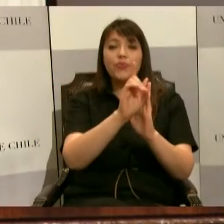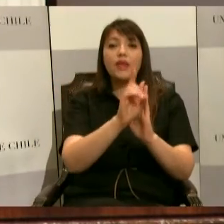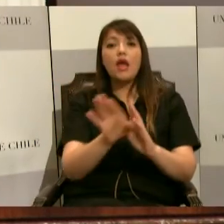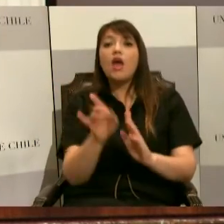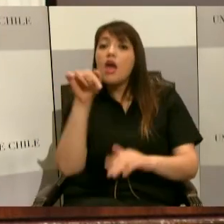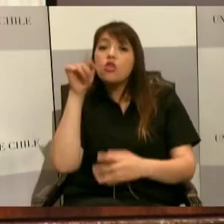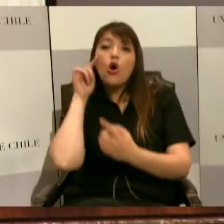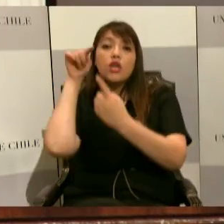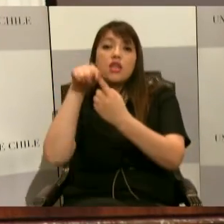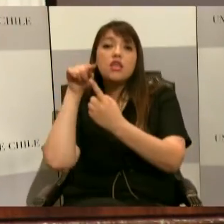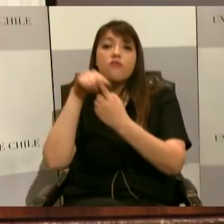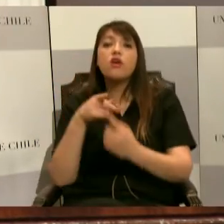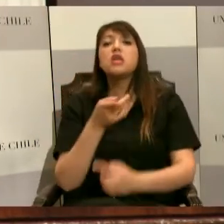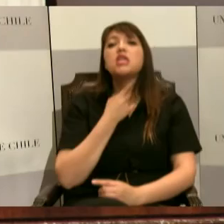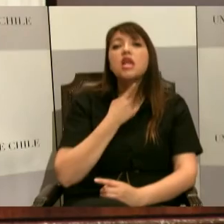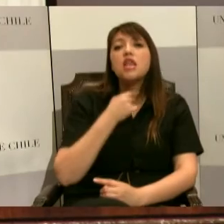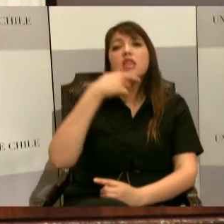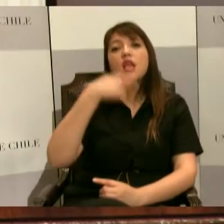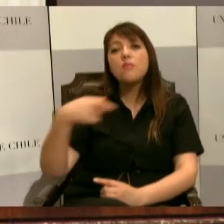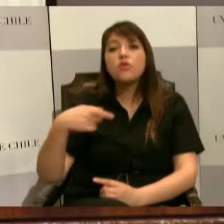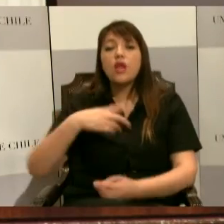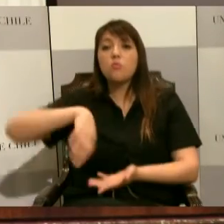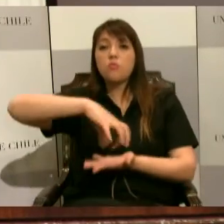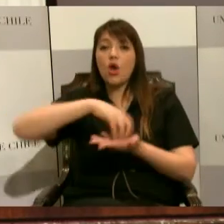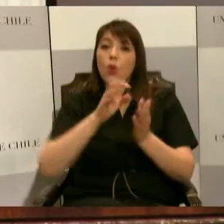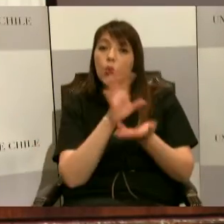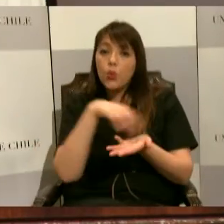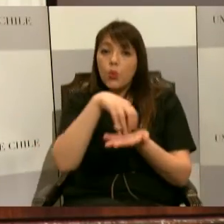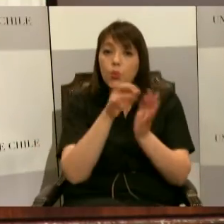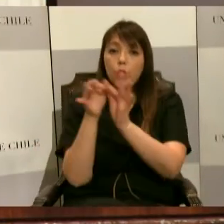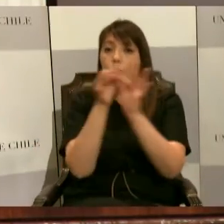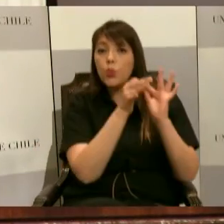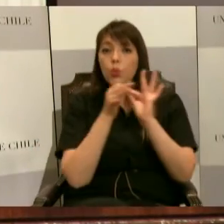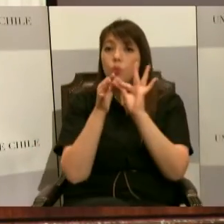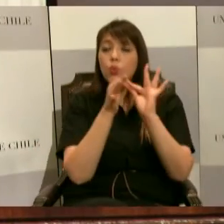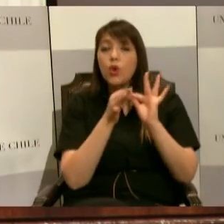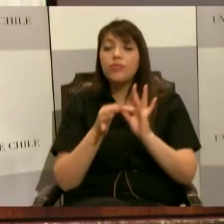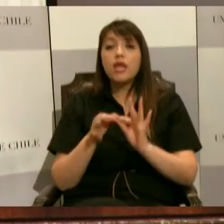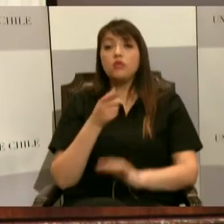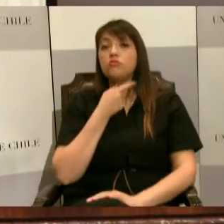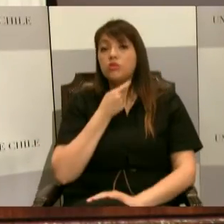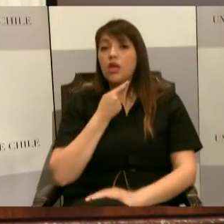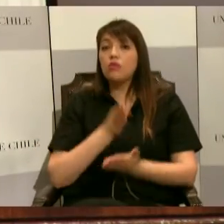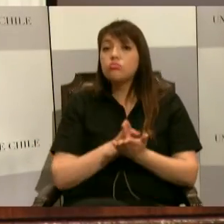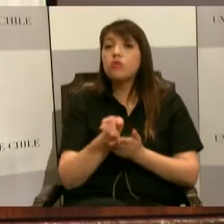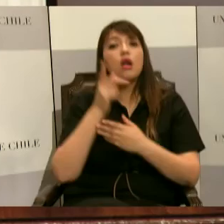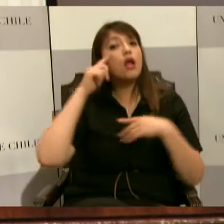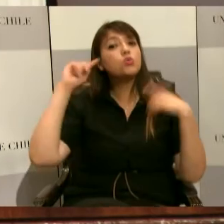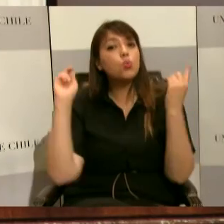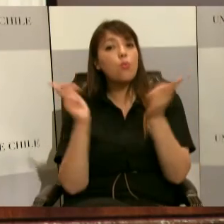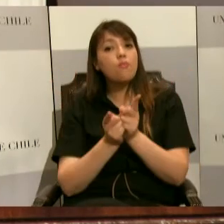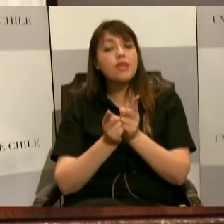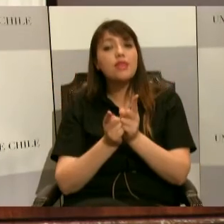fines distintos a los intereses del pueblo de Chile en su conjunto. Quiero a la partida resumir mi